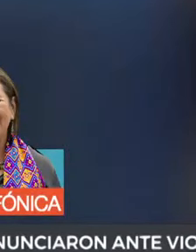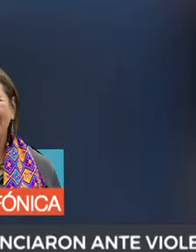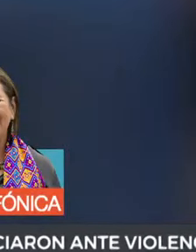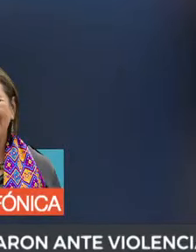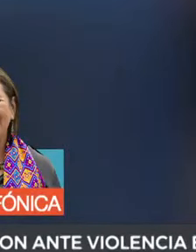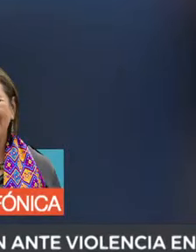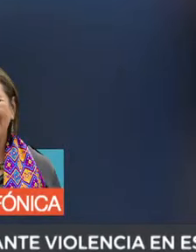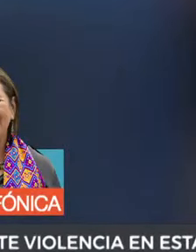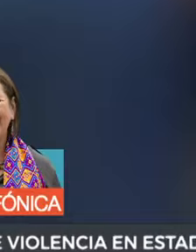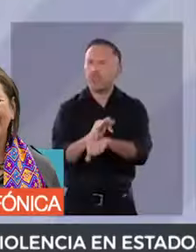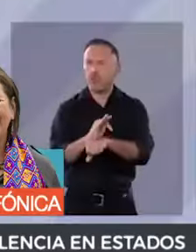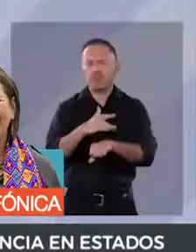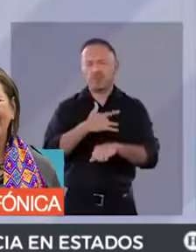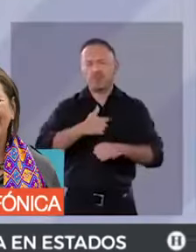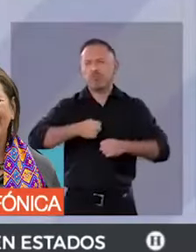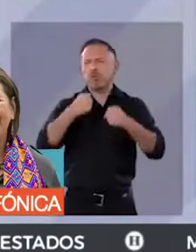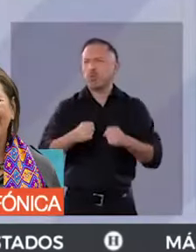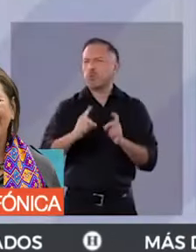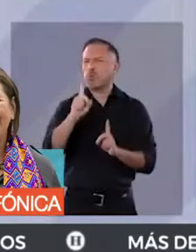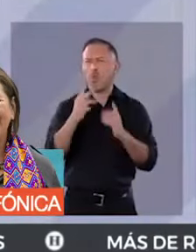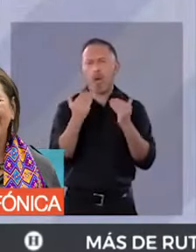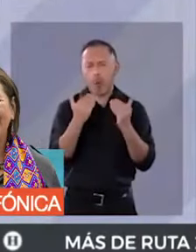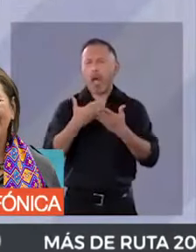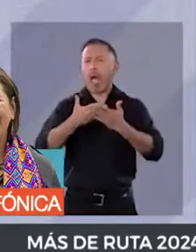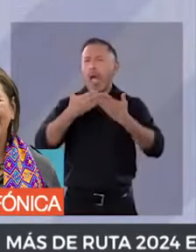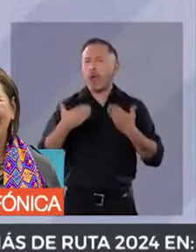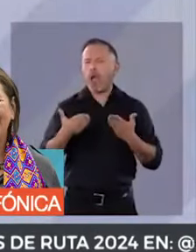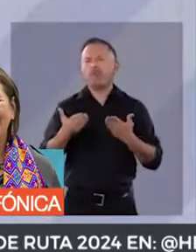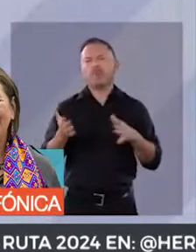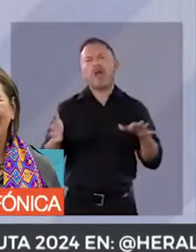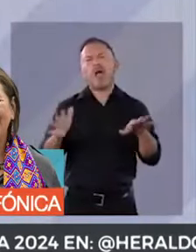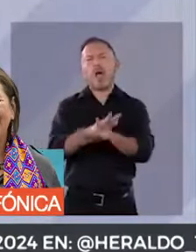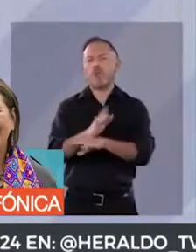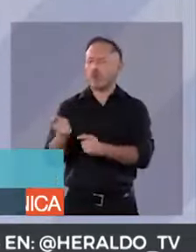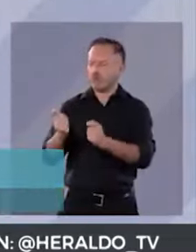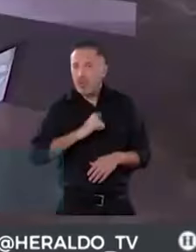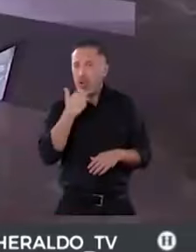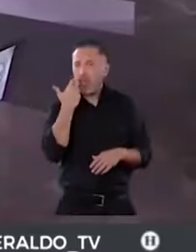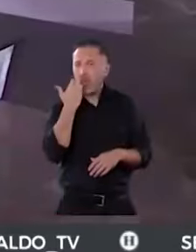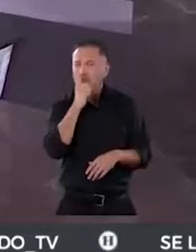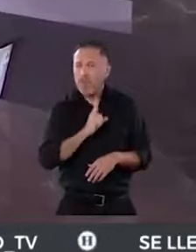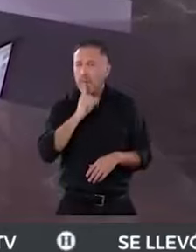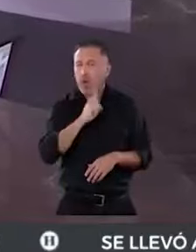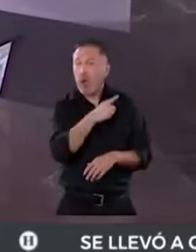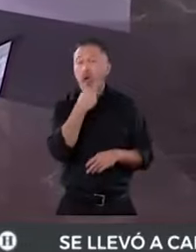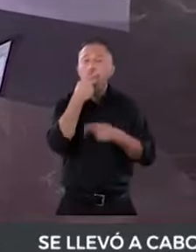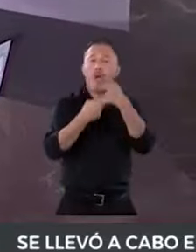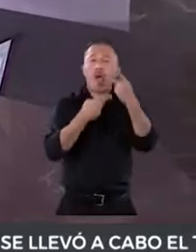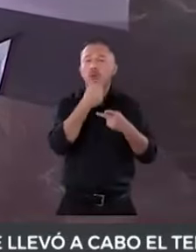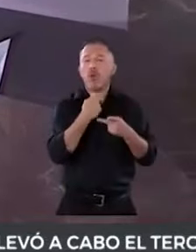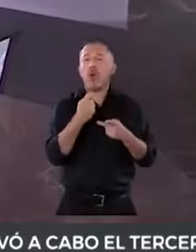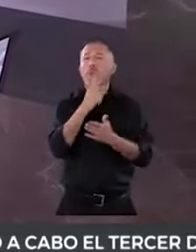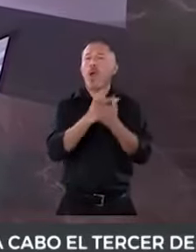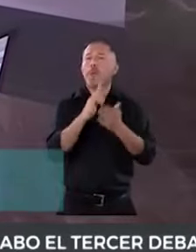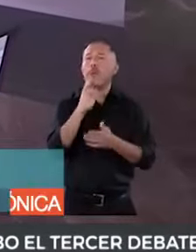tipo, orgánicos, gente contenta, feliz. Y yo no sé, yo no me visualizo... nunca me